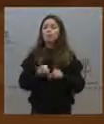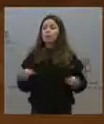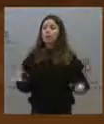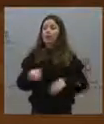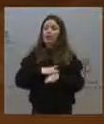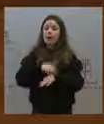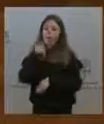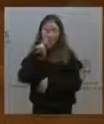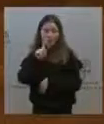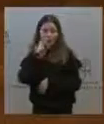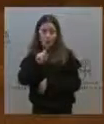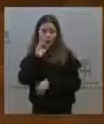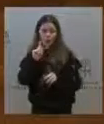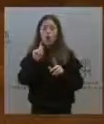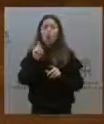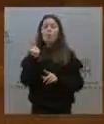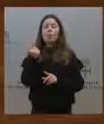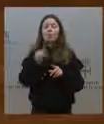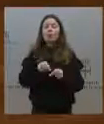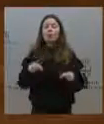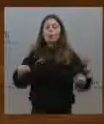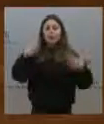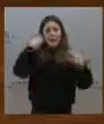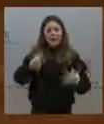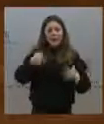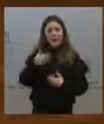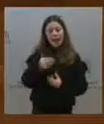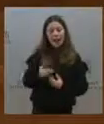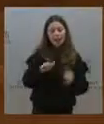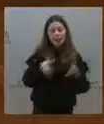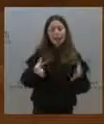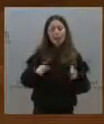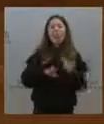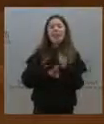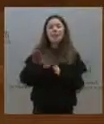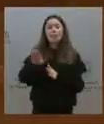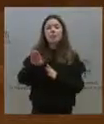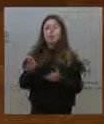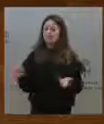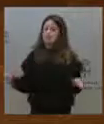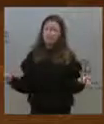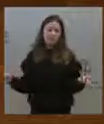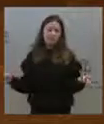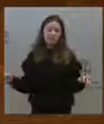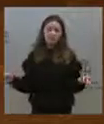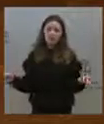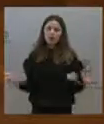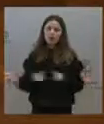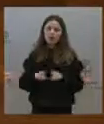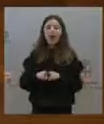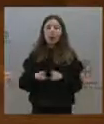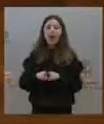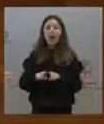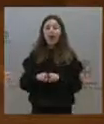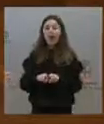en irreales previsiones de crecimiento. Como decía Václav Havel, la primera pequeña mentira se contó en nombre de la verdad.